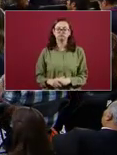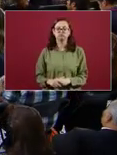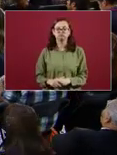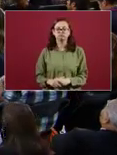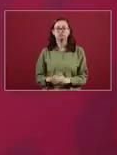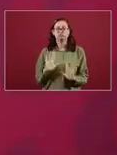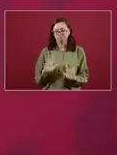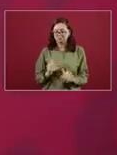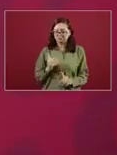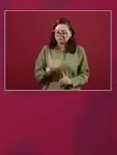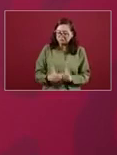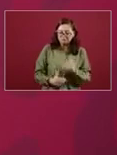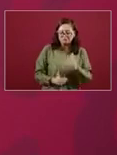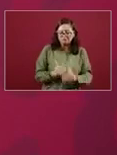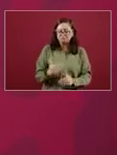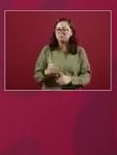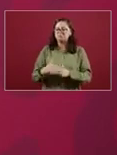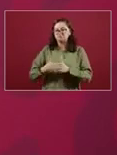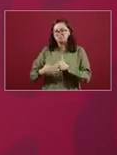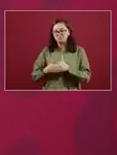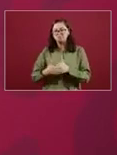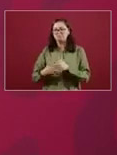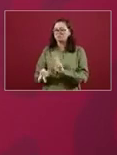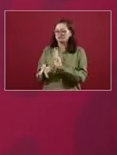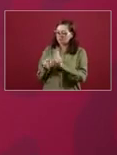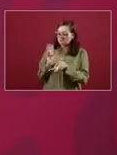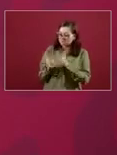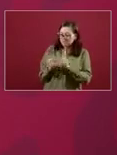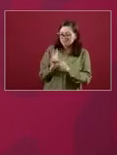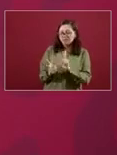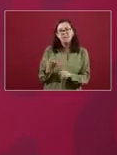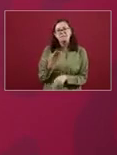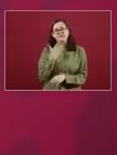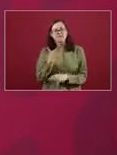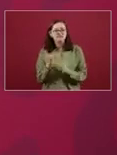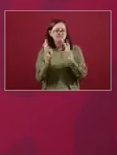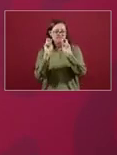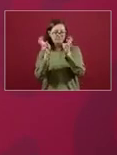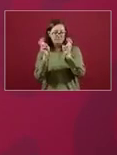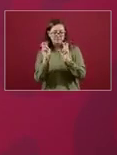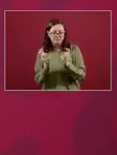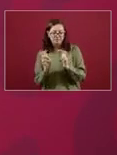Entonces vamos a platicar muy bien, vamos a tratar todos los temas,